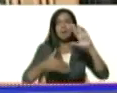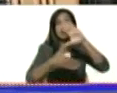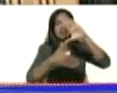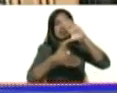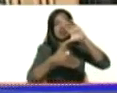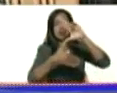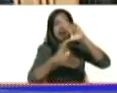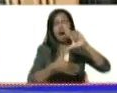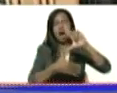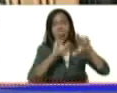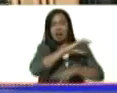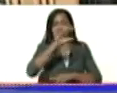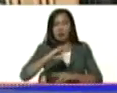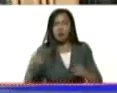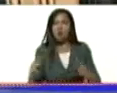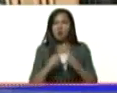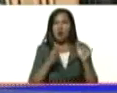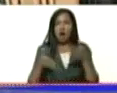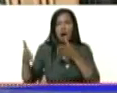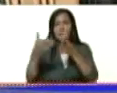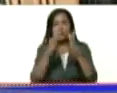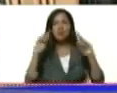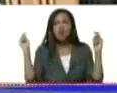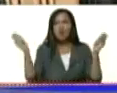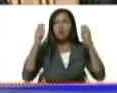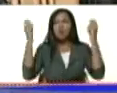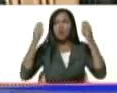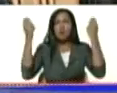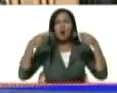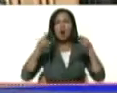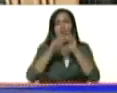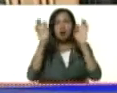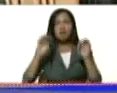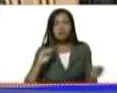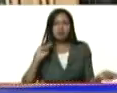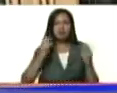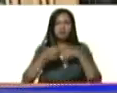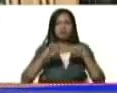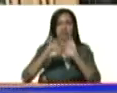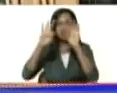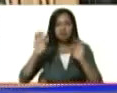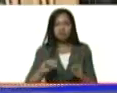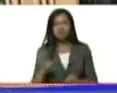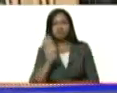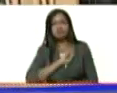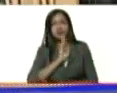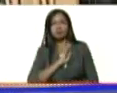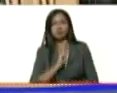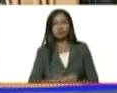Latina y el Caribe encontrará su camino de triunfo y de tránsito propio